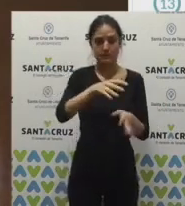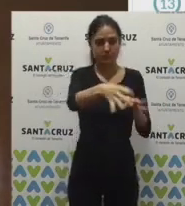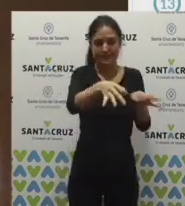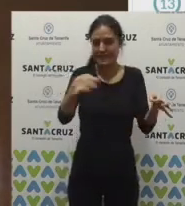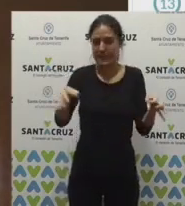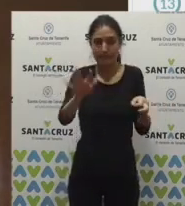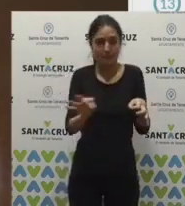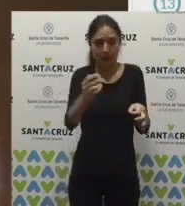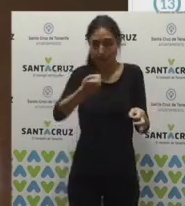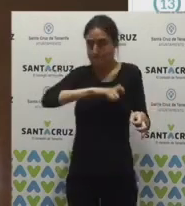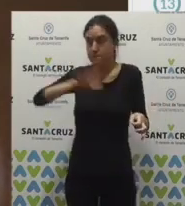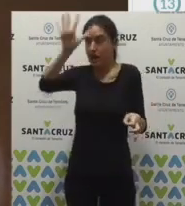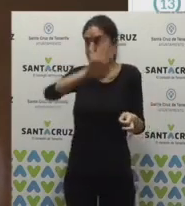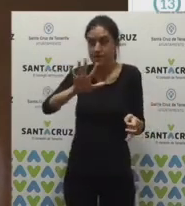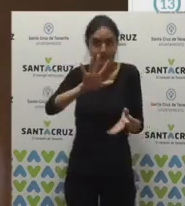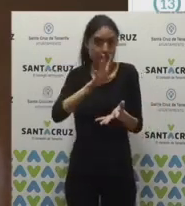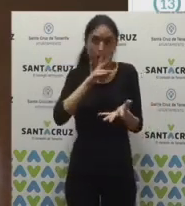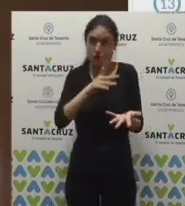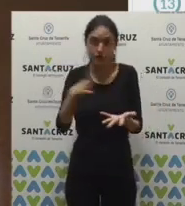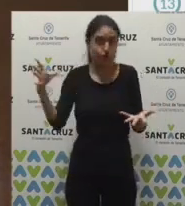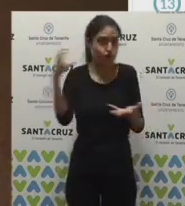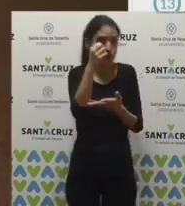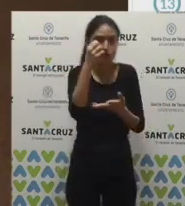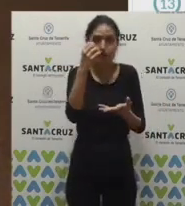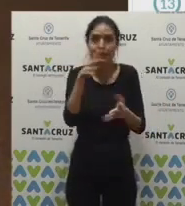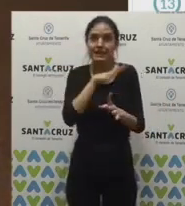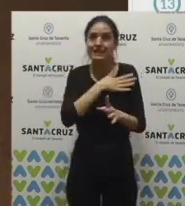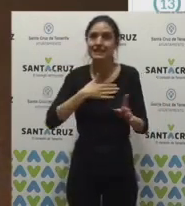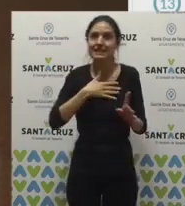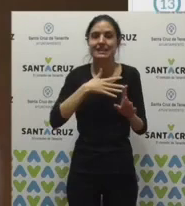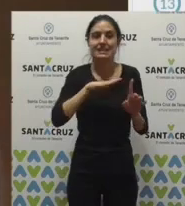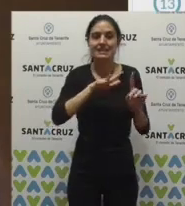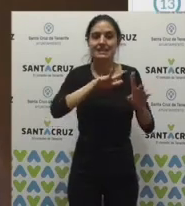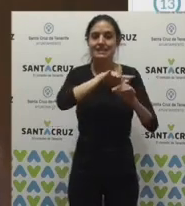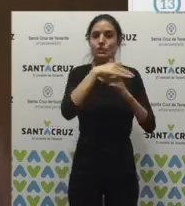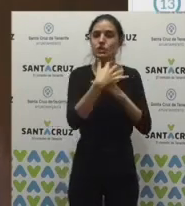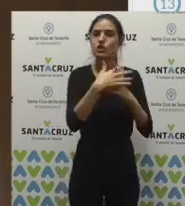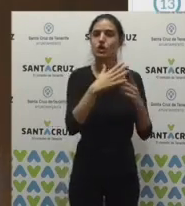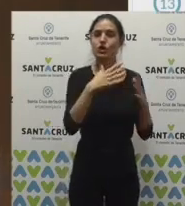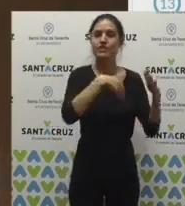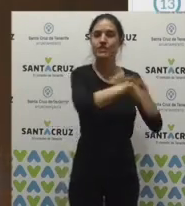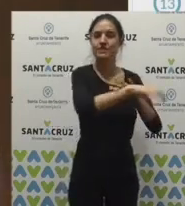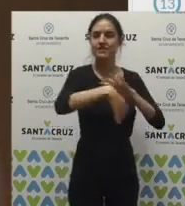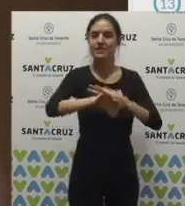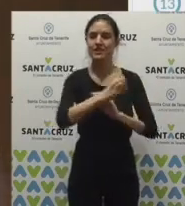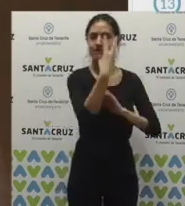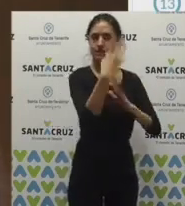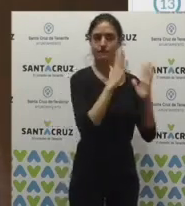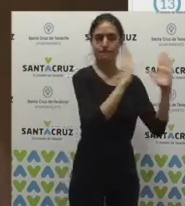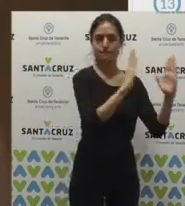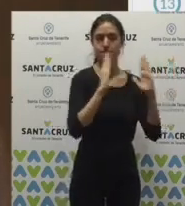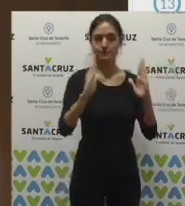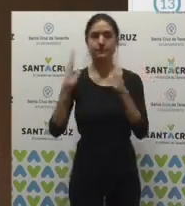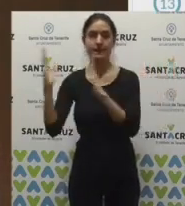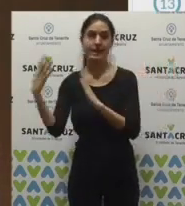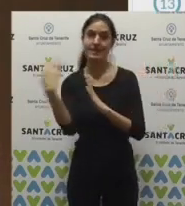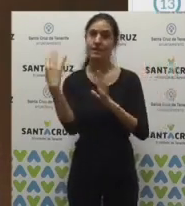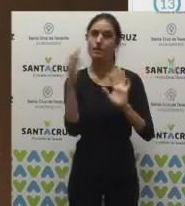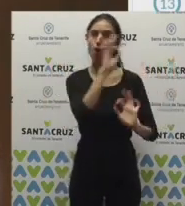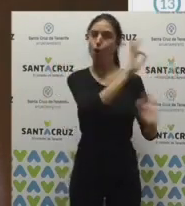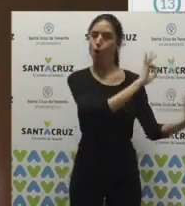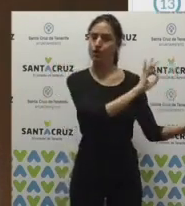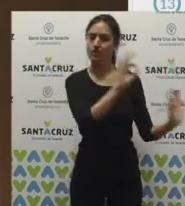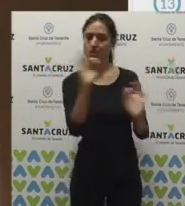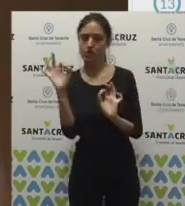español está abordando su situación en tres grandes bloques además de deberían de estar ordenados casi que temporalmente aunque se solapan